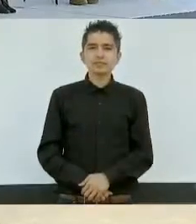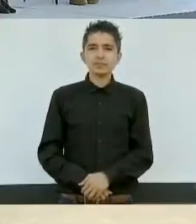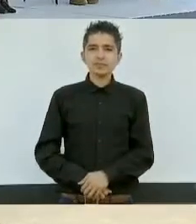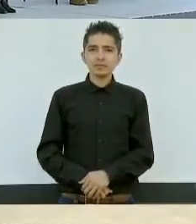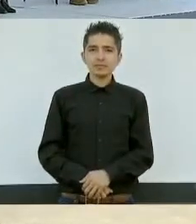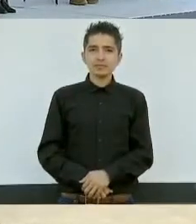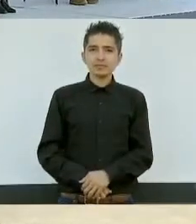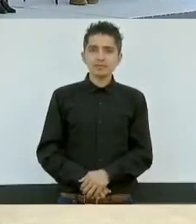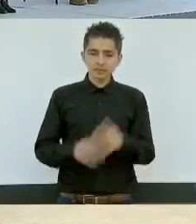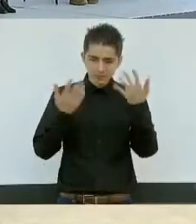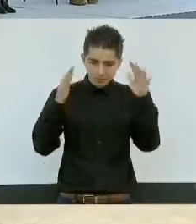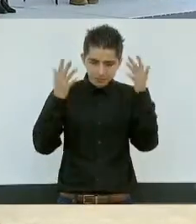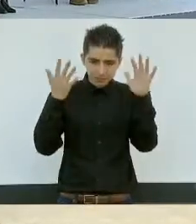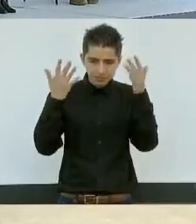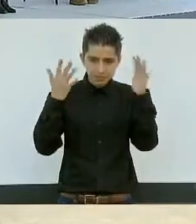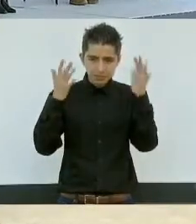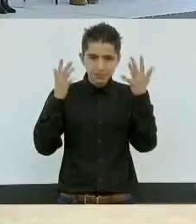Gracias.